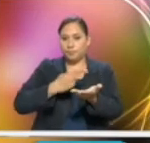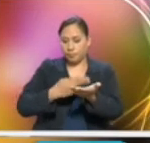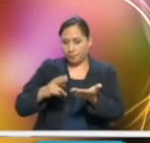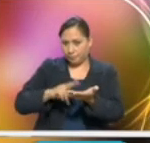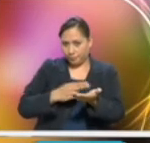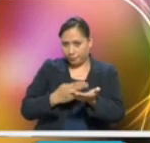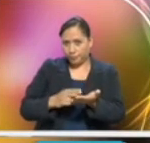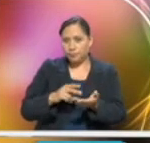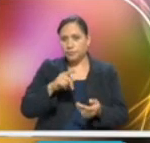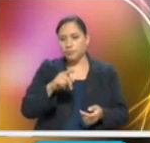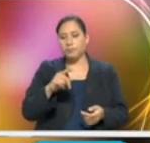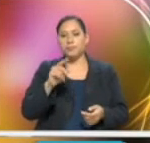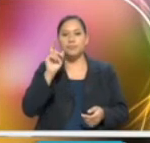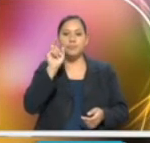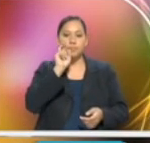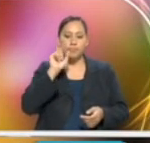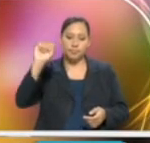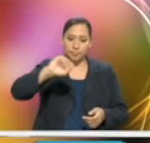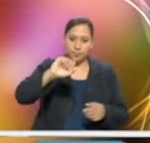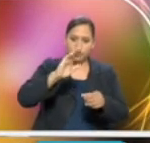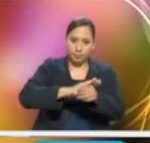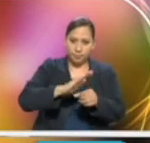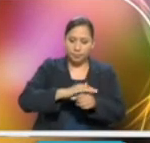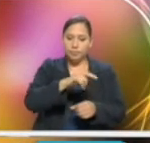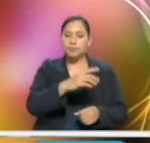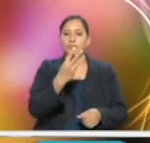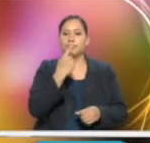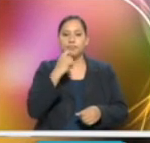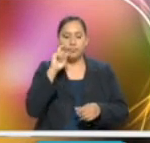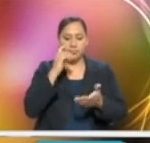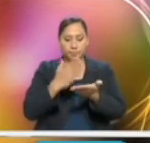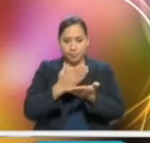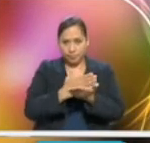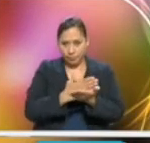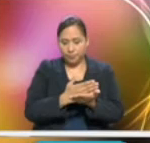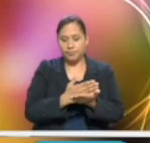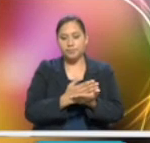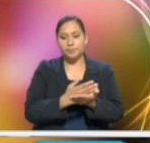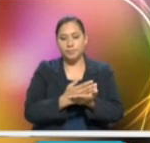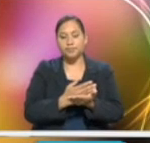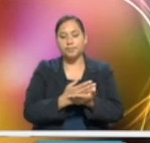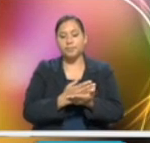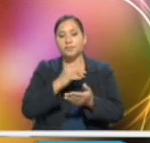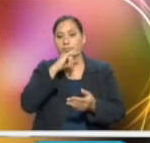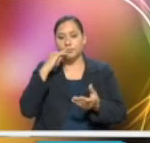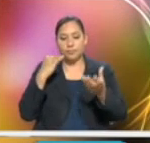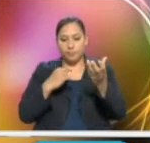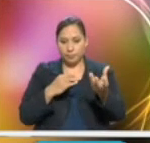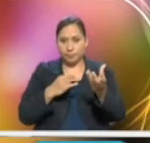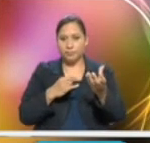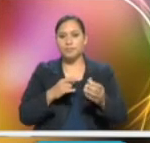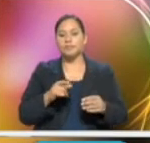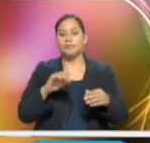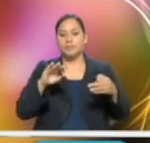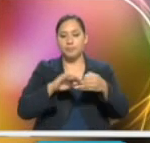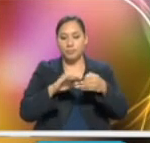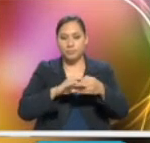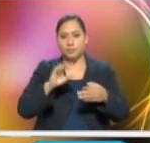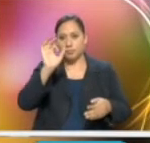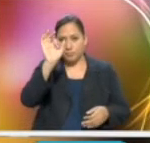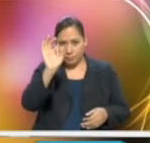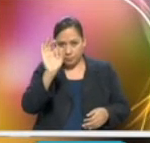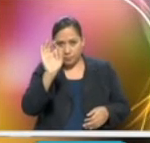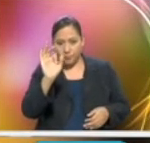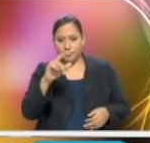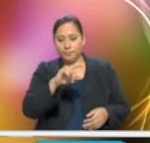mantequilla, una taza de puré de tomate, 3 jitomates picados finamente, un pimiento morrón, media taza de